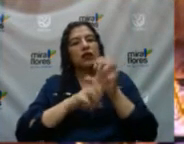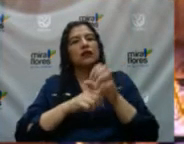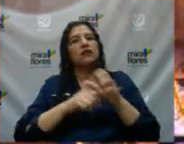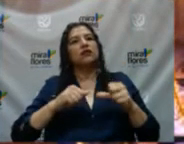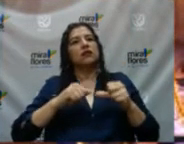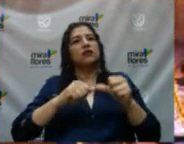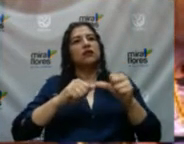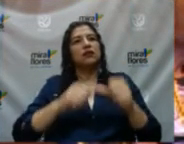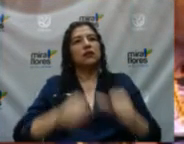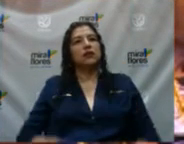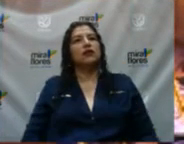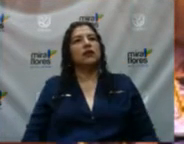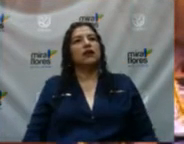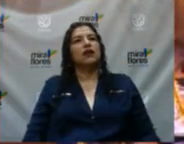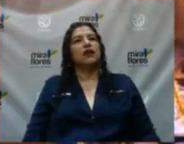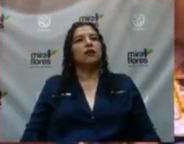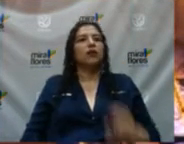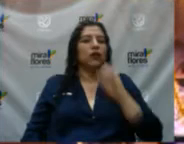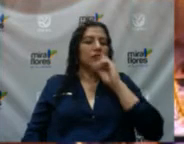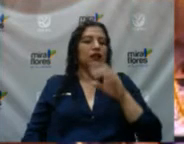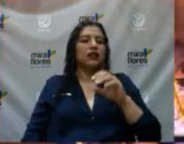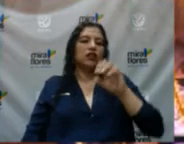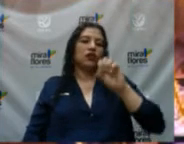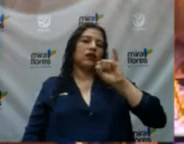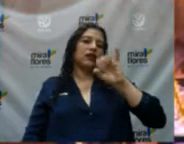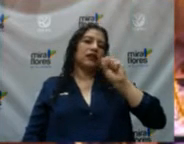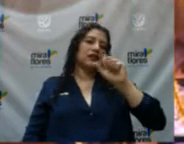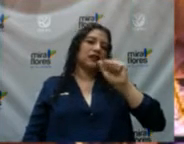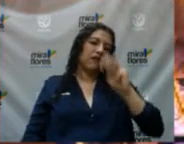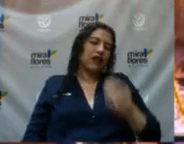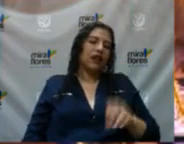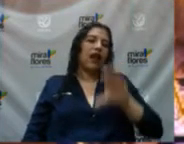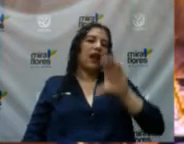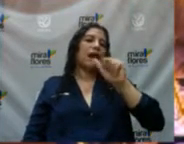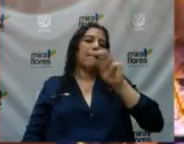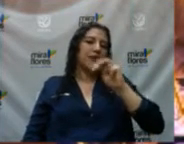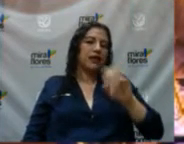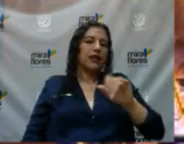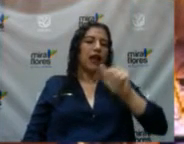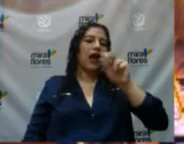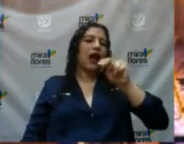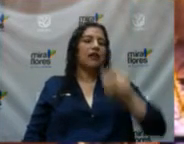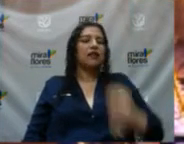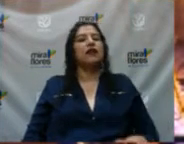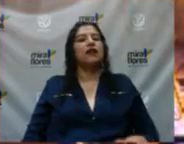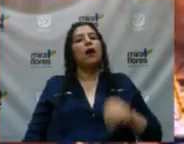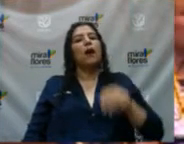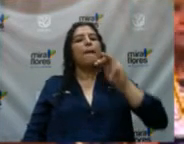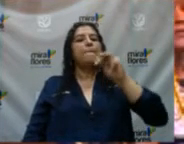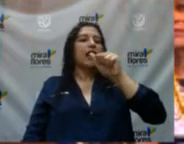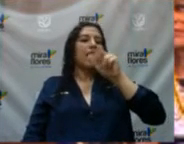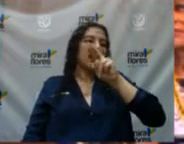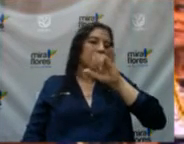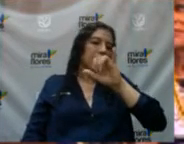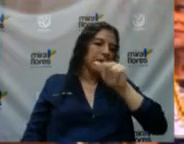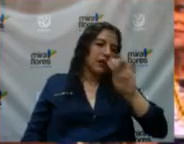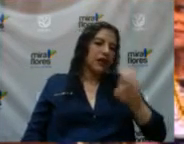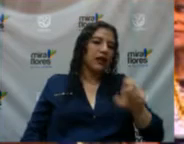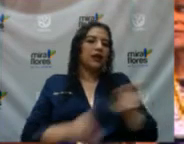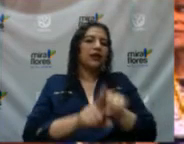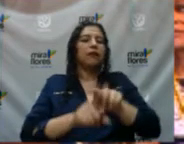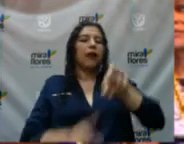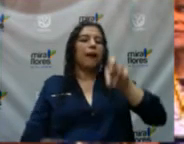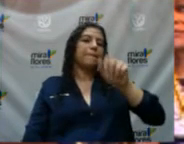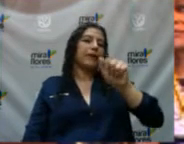lo han destacado Isabela, Camila, Ángelo, María Emilia y Patricia, quienes